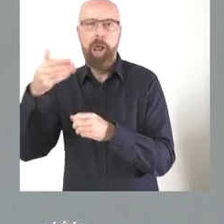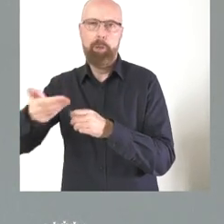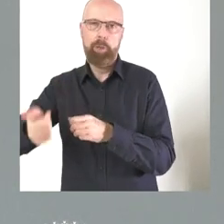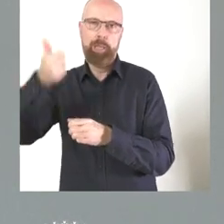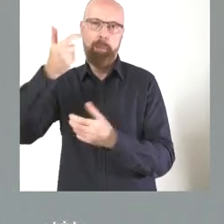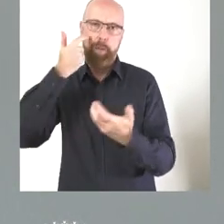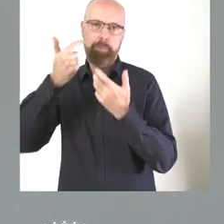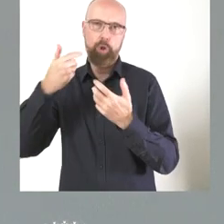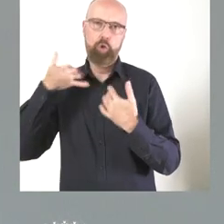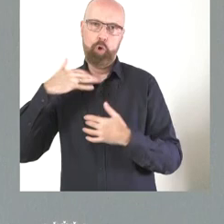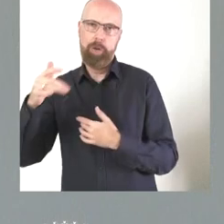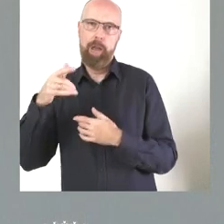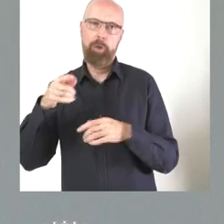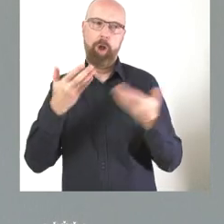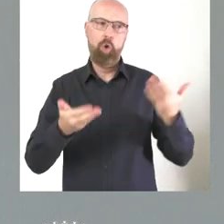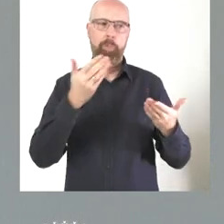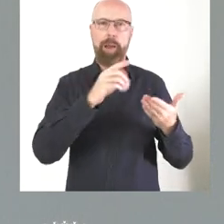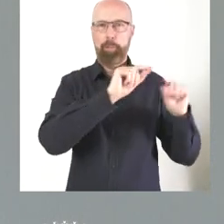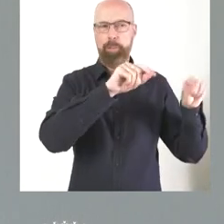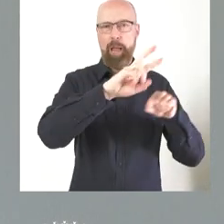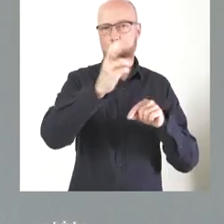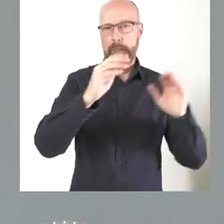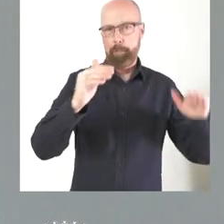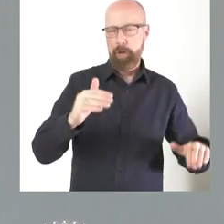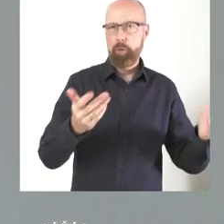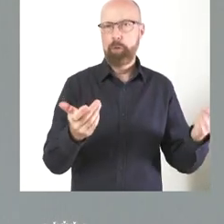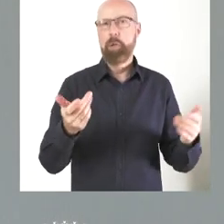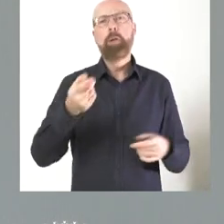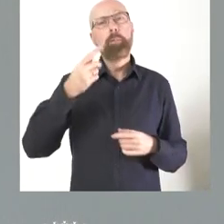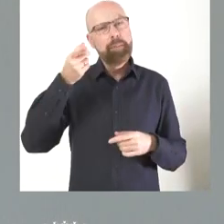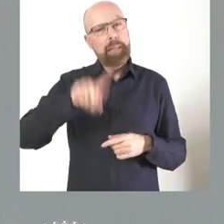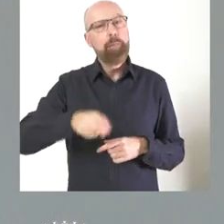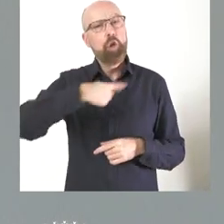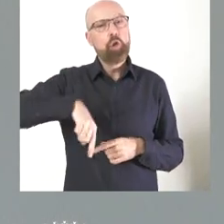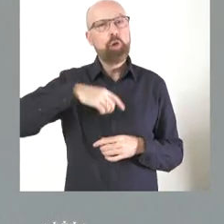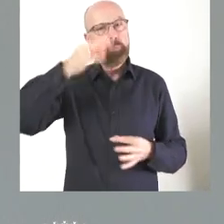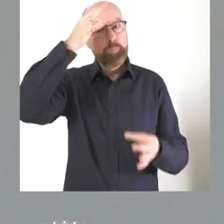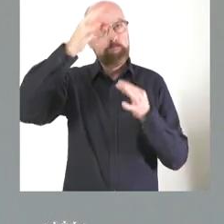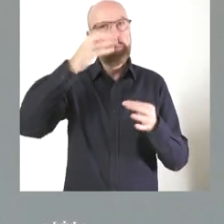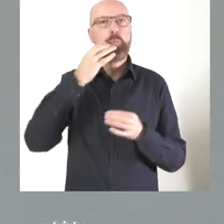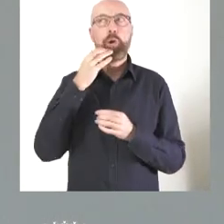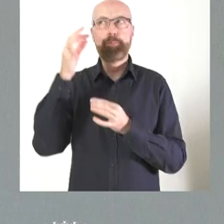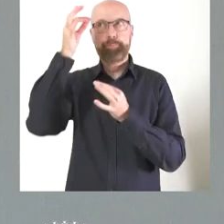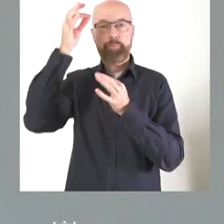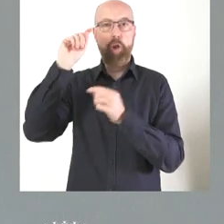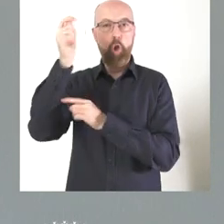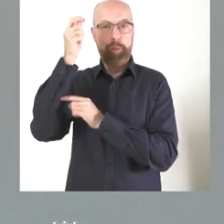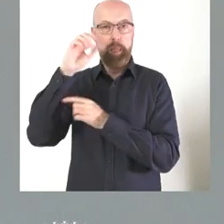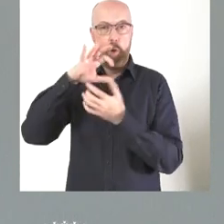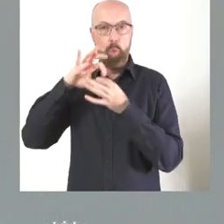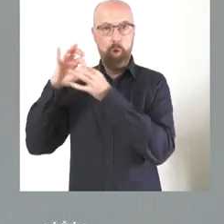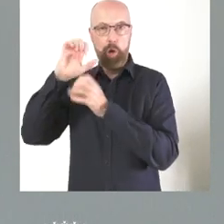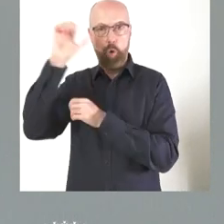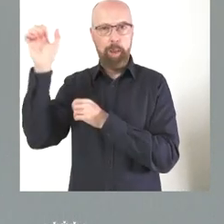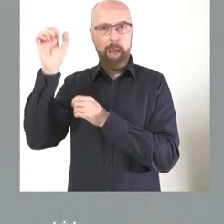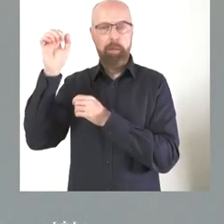también le digo que vamos a ser muy exigentes respecto de que se cumpla lo que hemos considerado europea me recuerda esto que